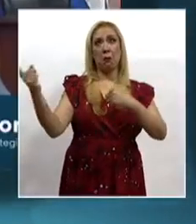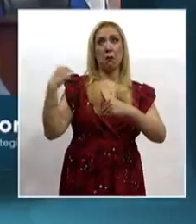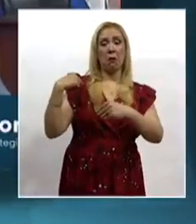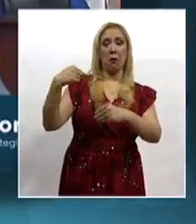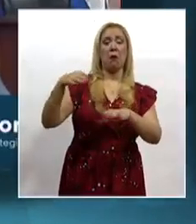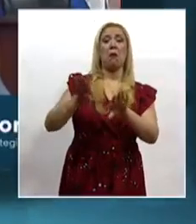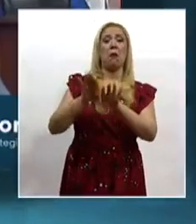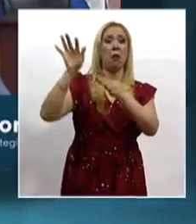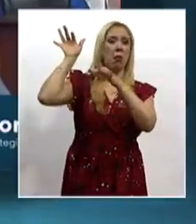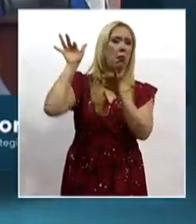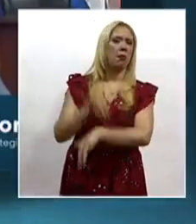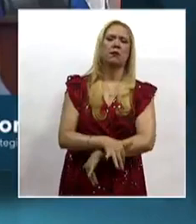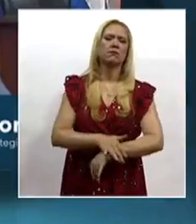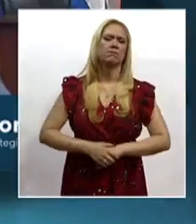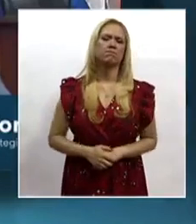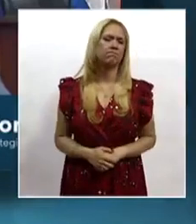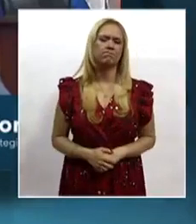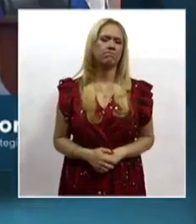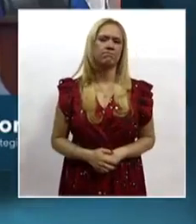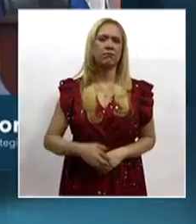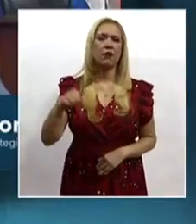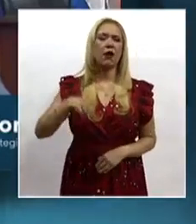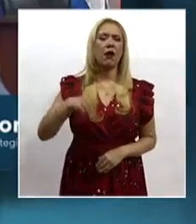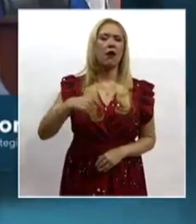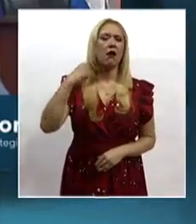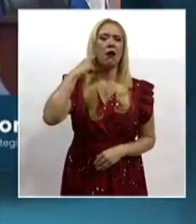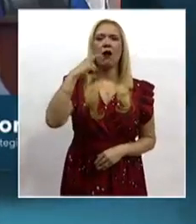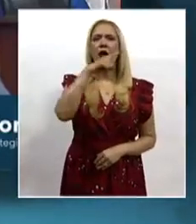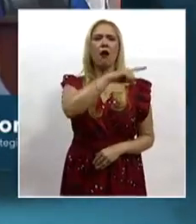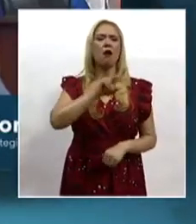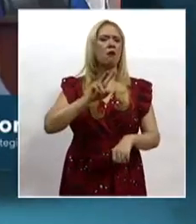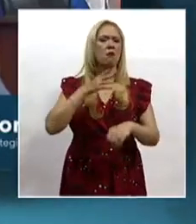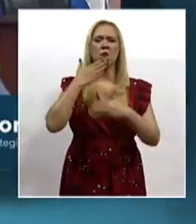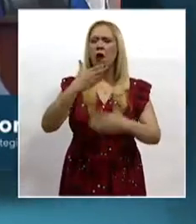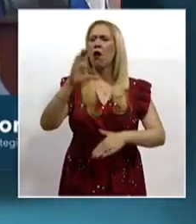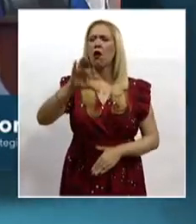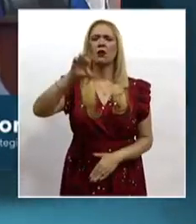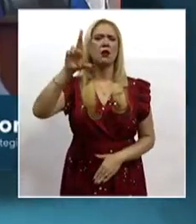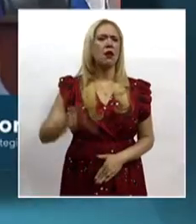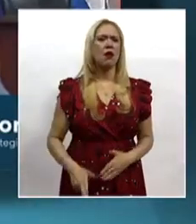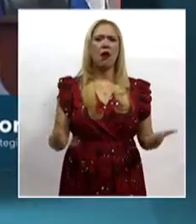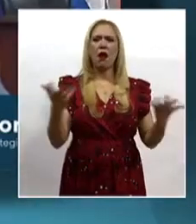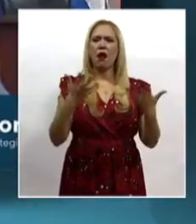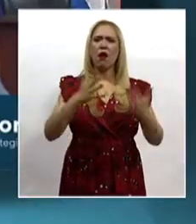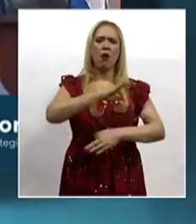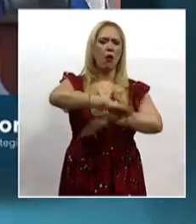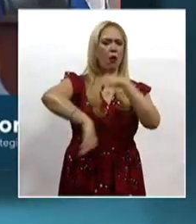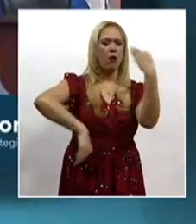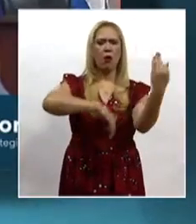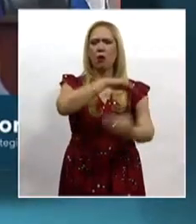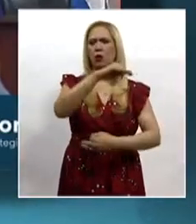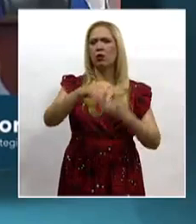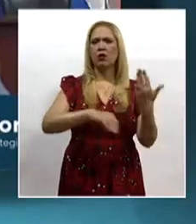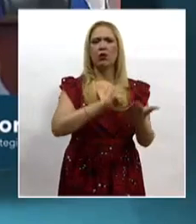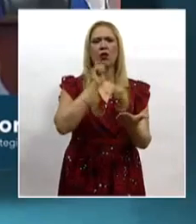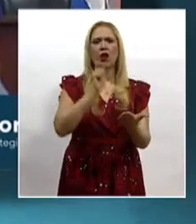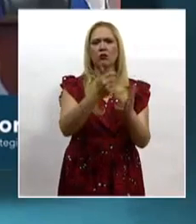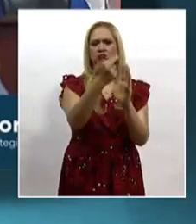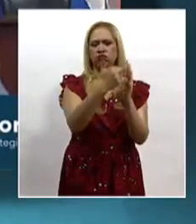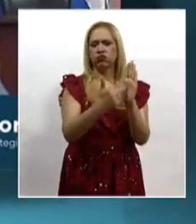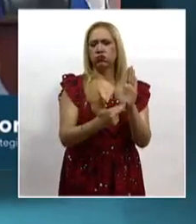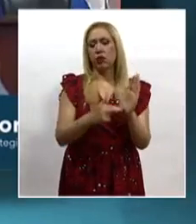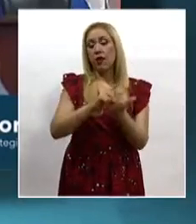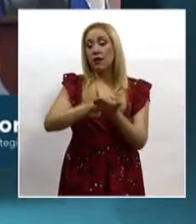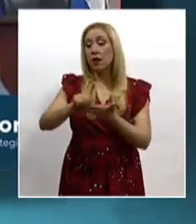que 4. El Estado no es responsable por la violación de los derechos a la libertad personal y a las